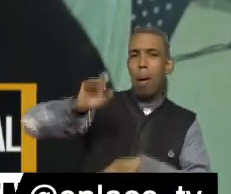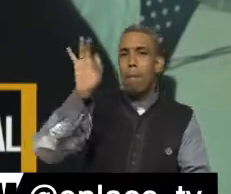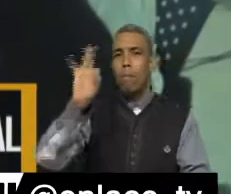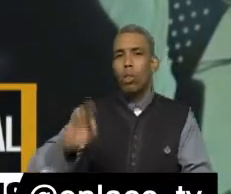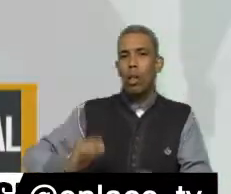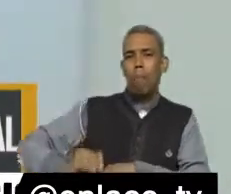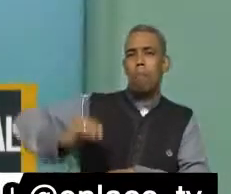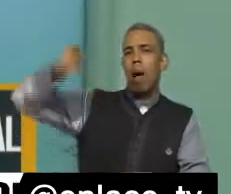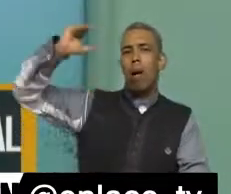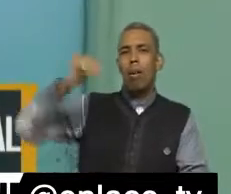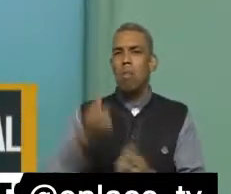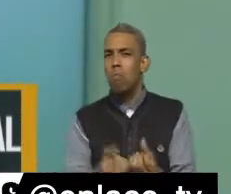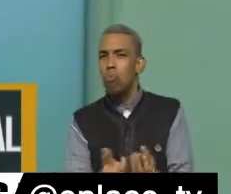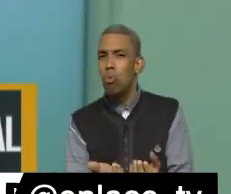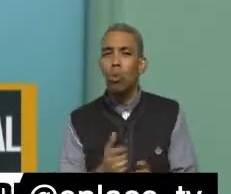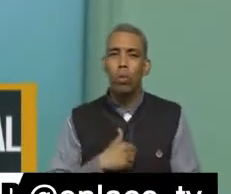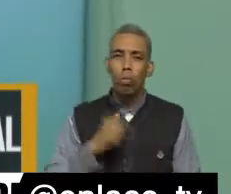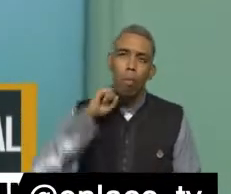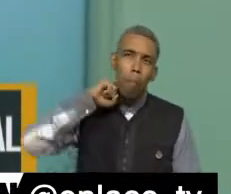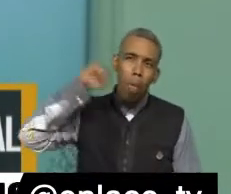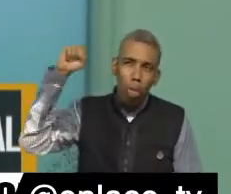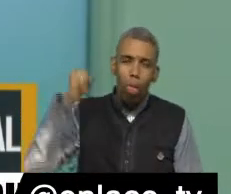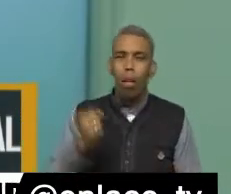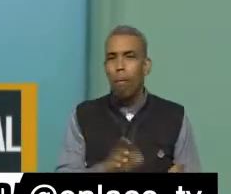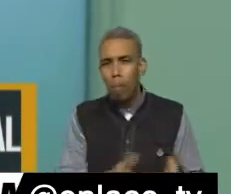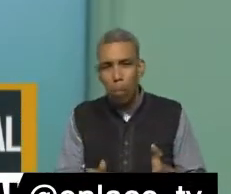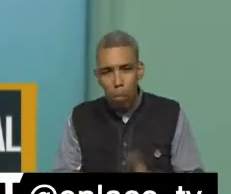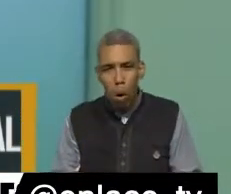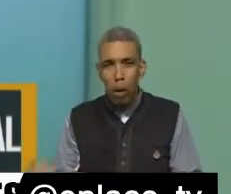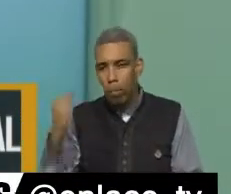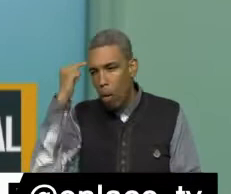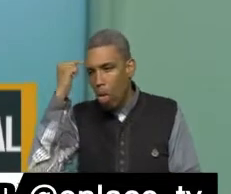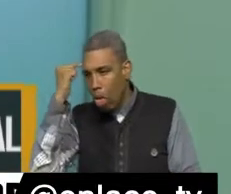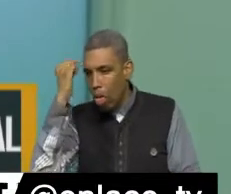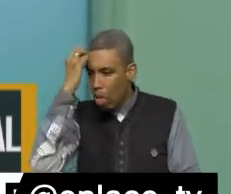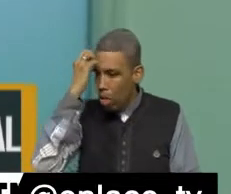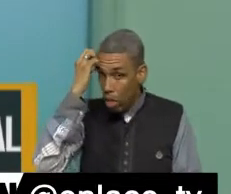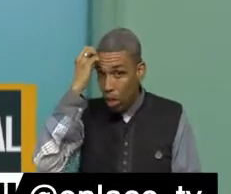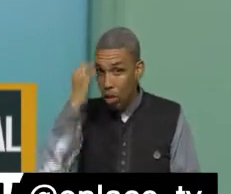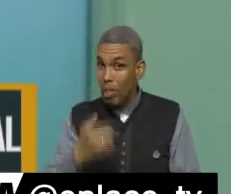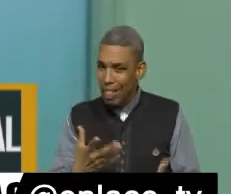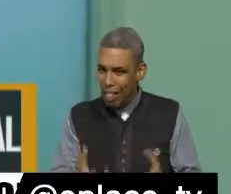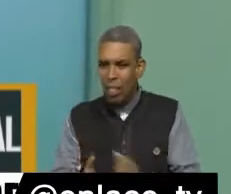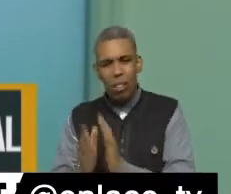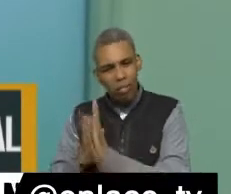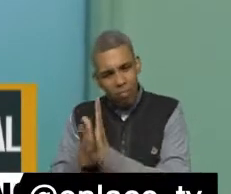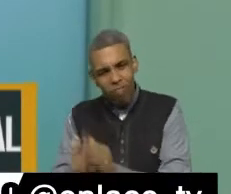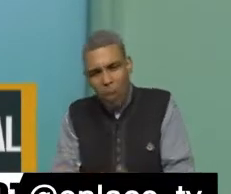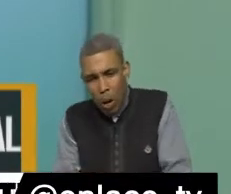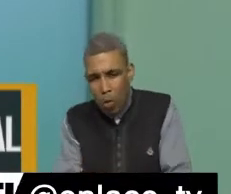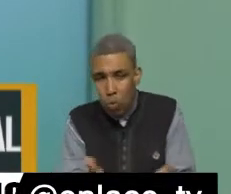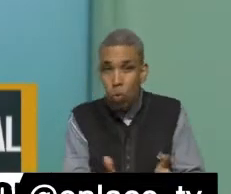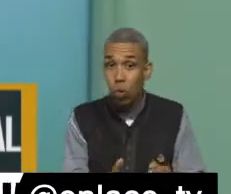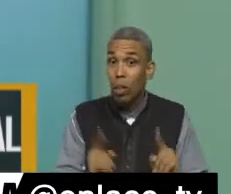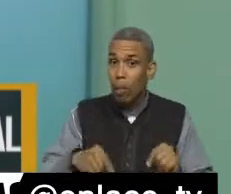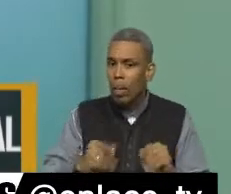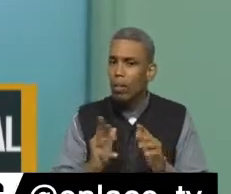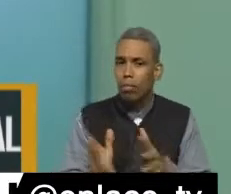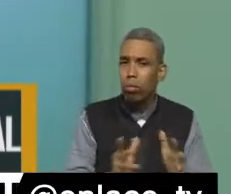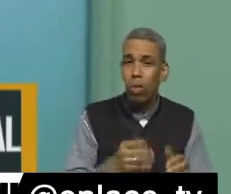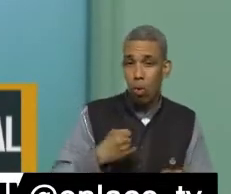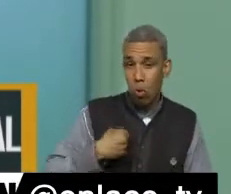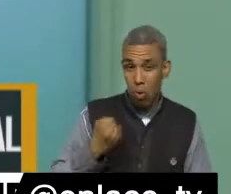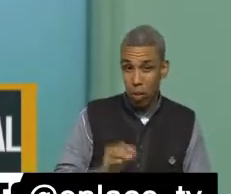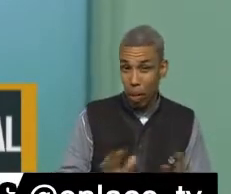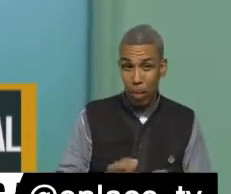idea es capacitar a tanto instituciones de salud como también incluso educadores para poder prevenir, detectar rápidamente ese